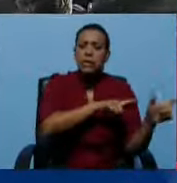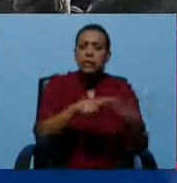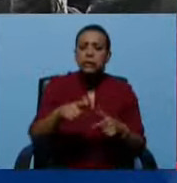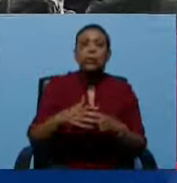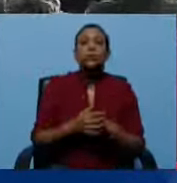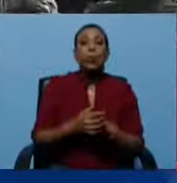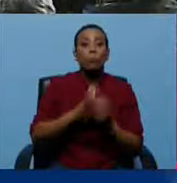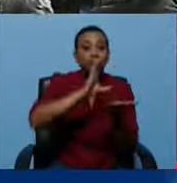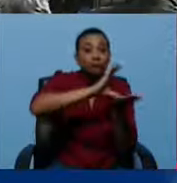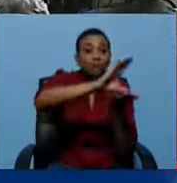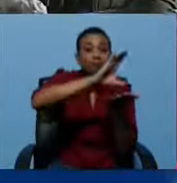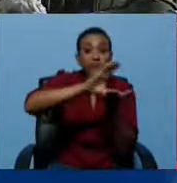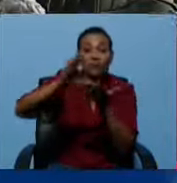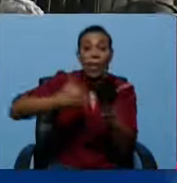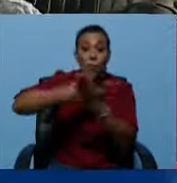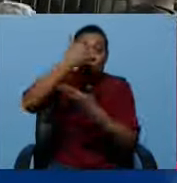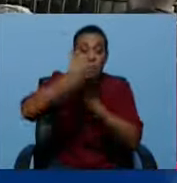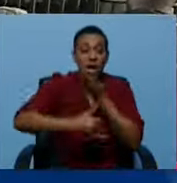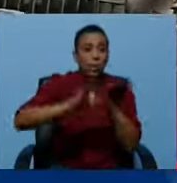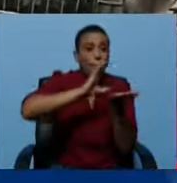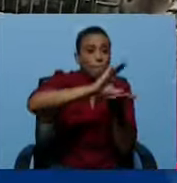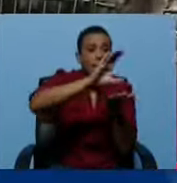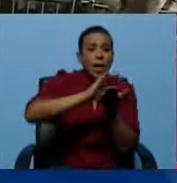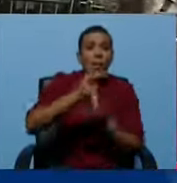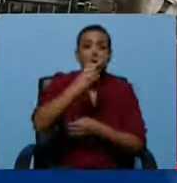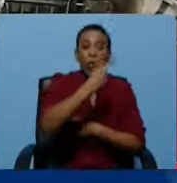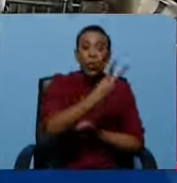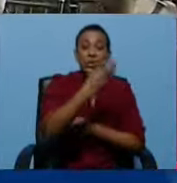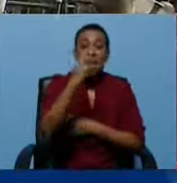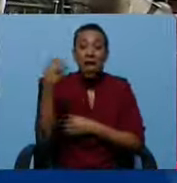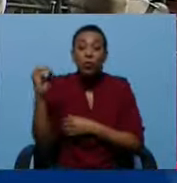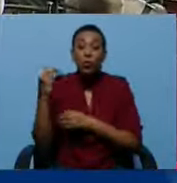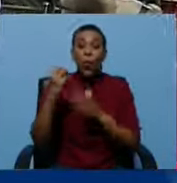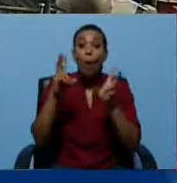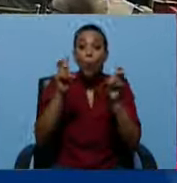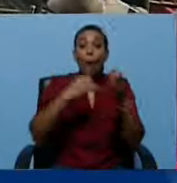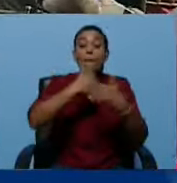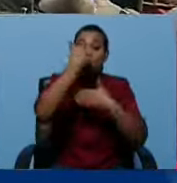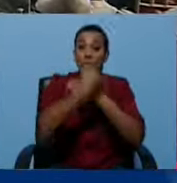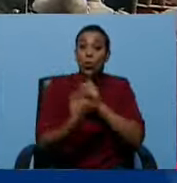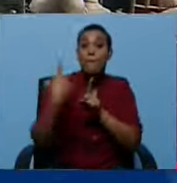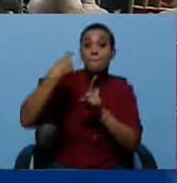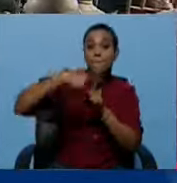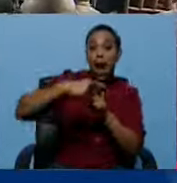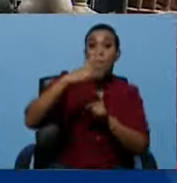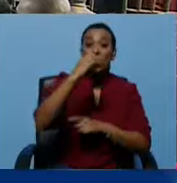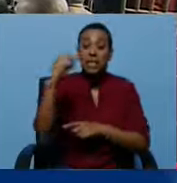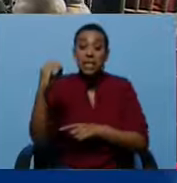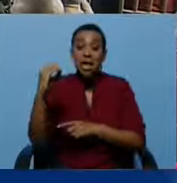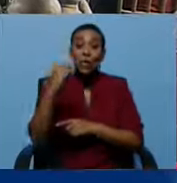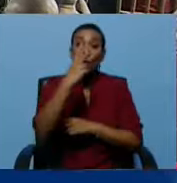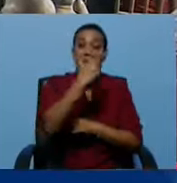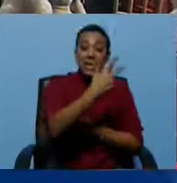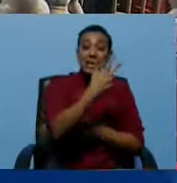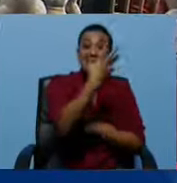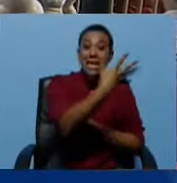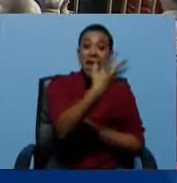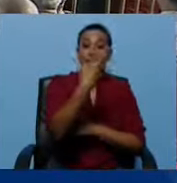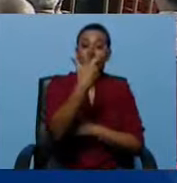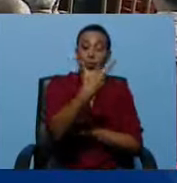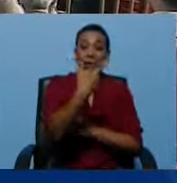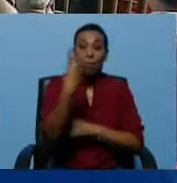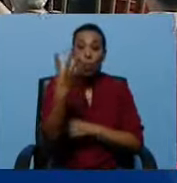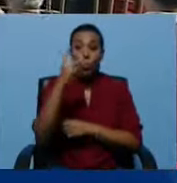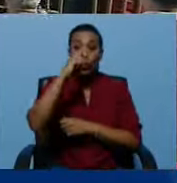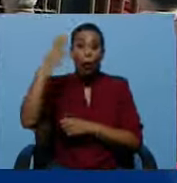Estos proyectos, los 200 nuevos, más los 534 que aprobé